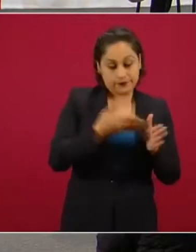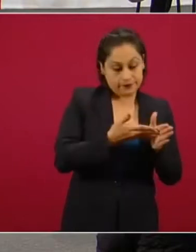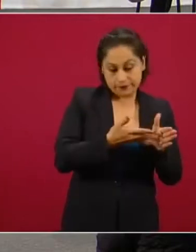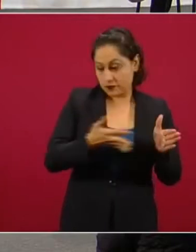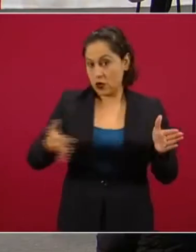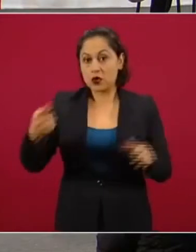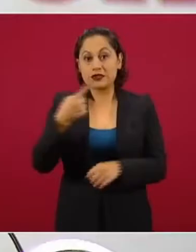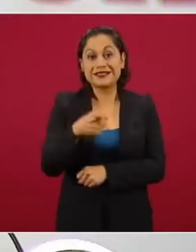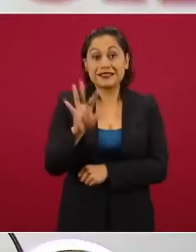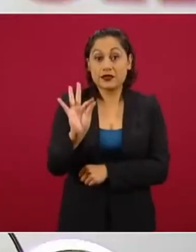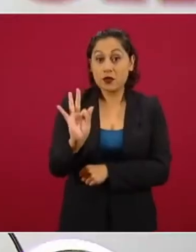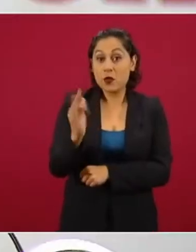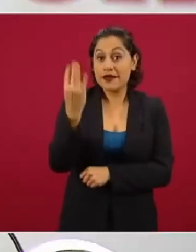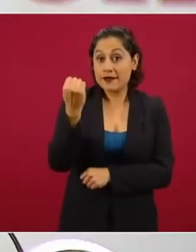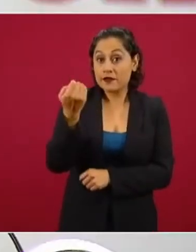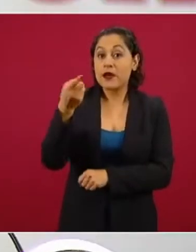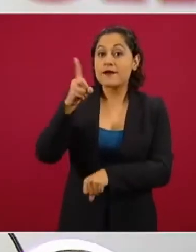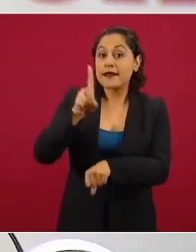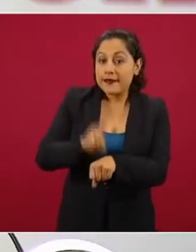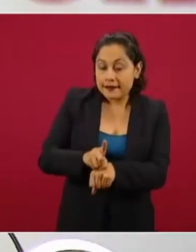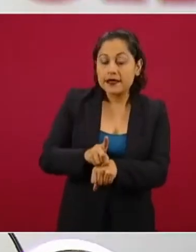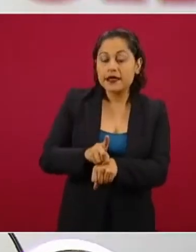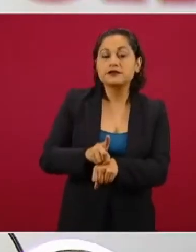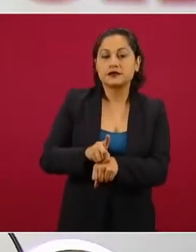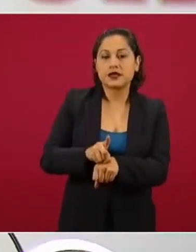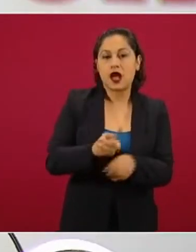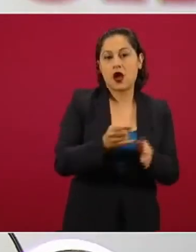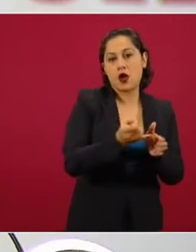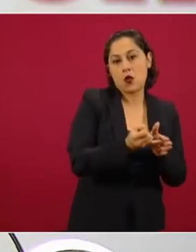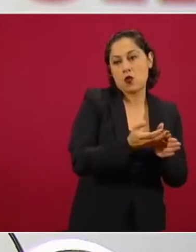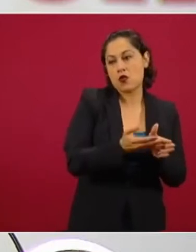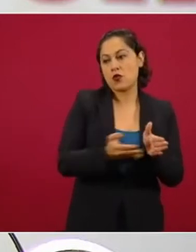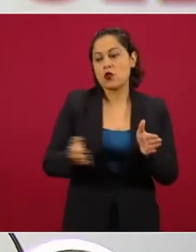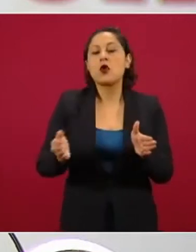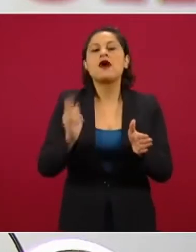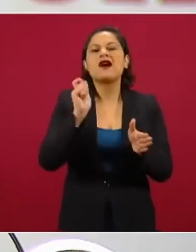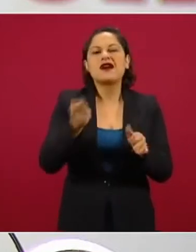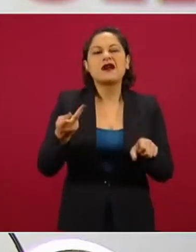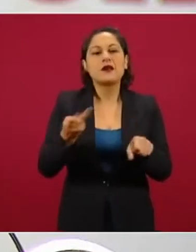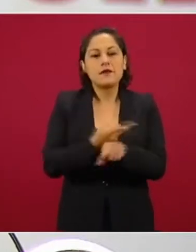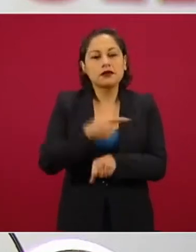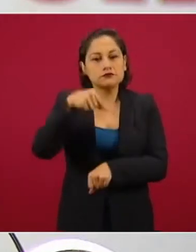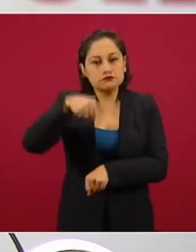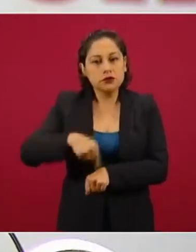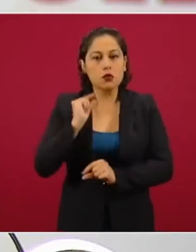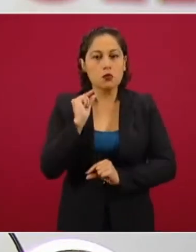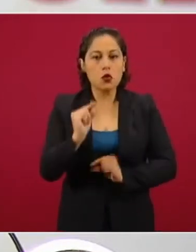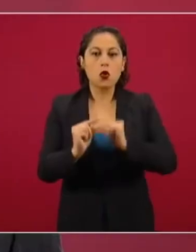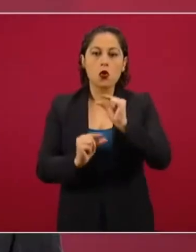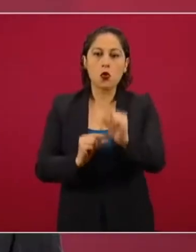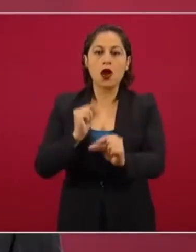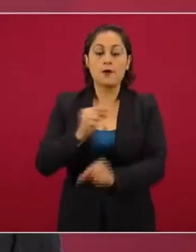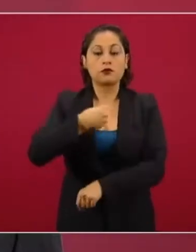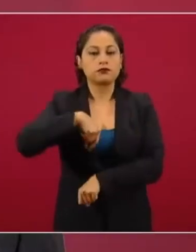días transcurridos desde el 1 de junio, el proceso ha sido un proceso gradual, observado, controlado,